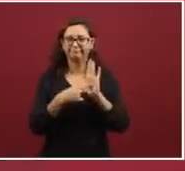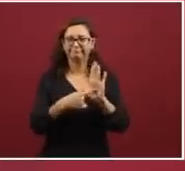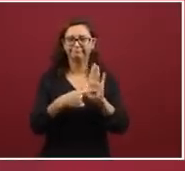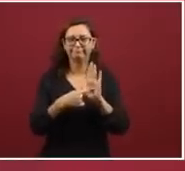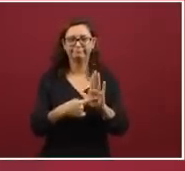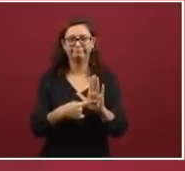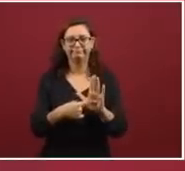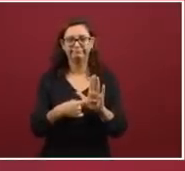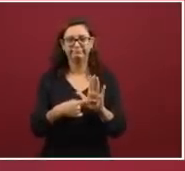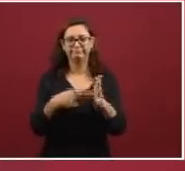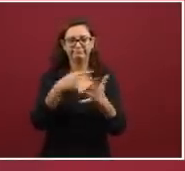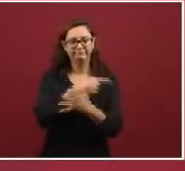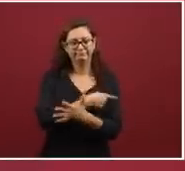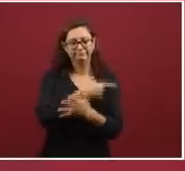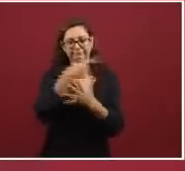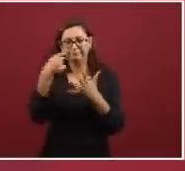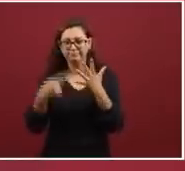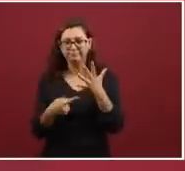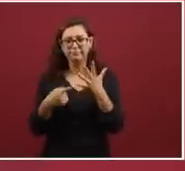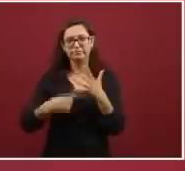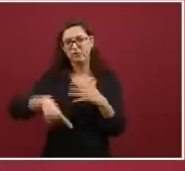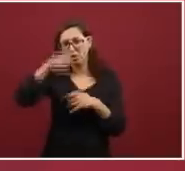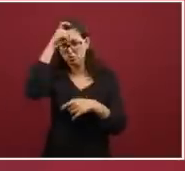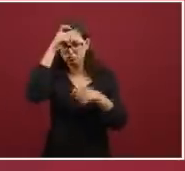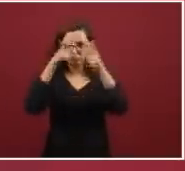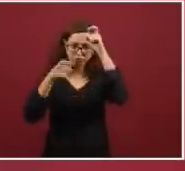las inquietudes, preguntas,